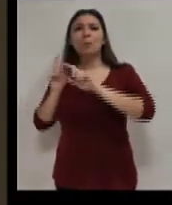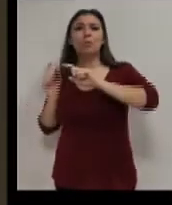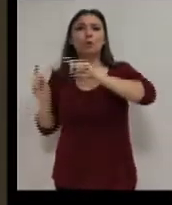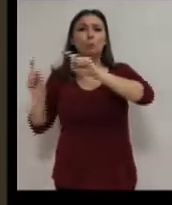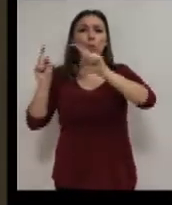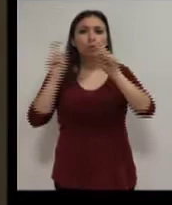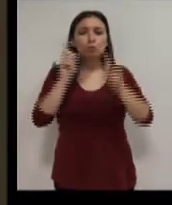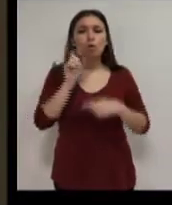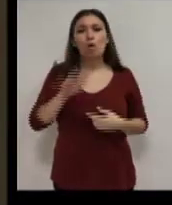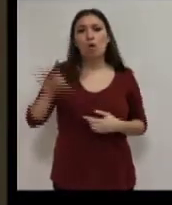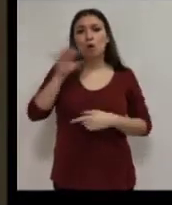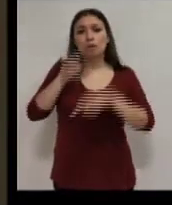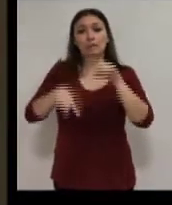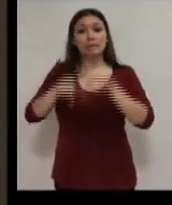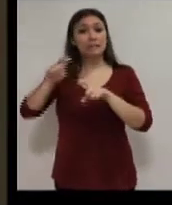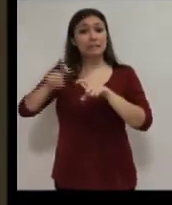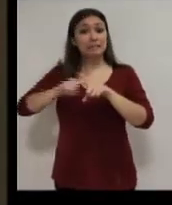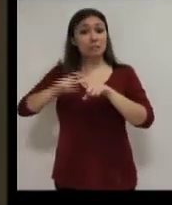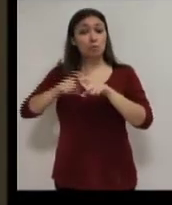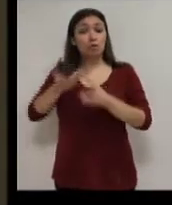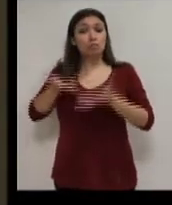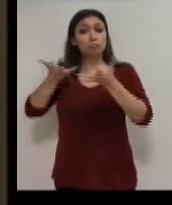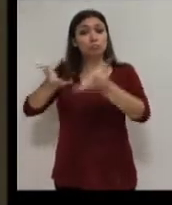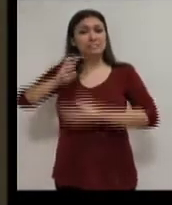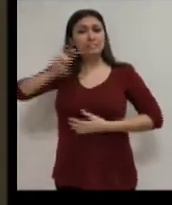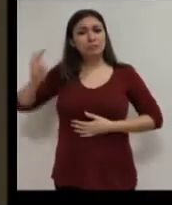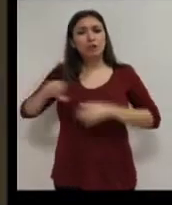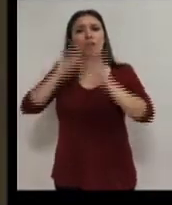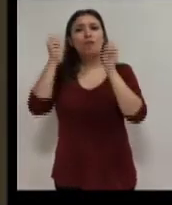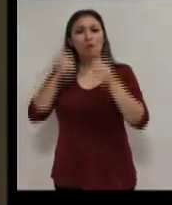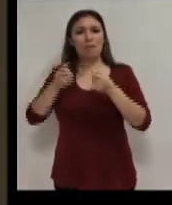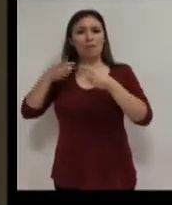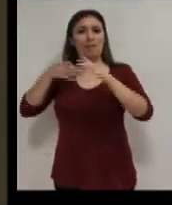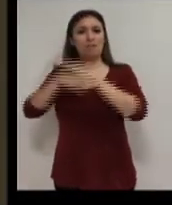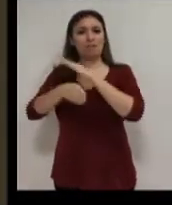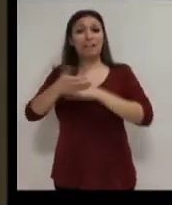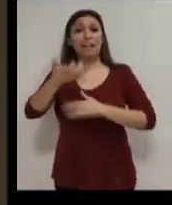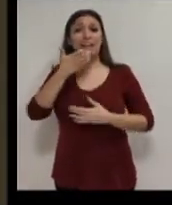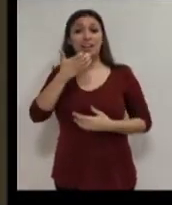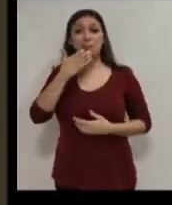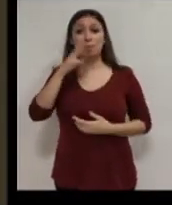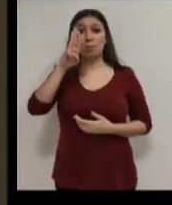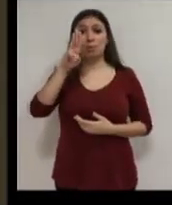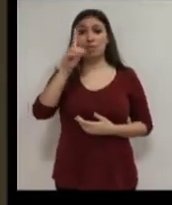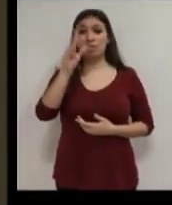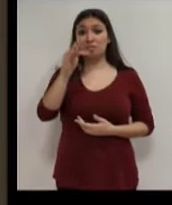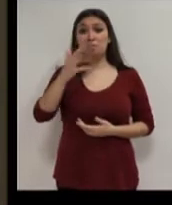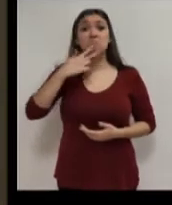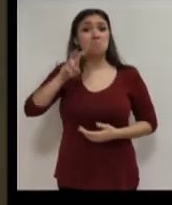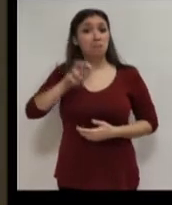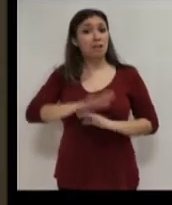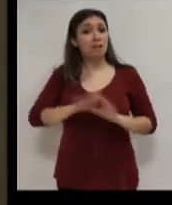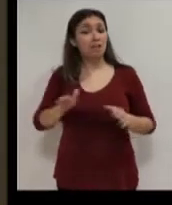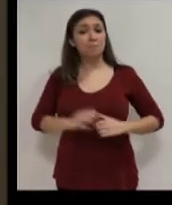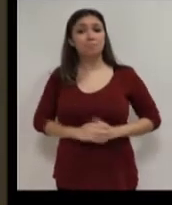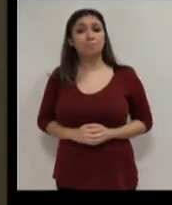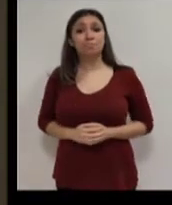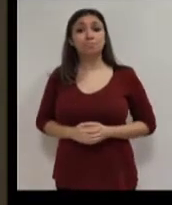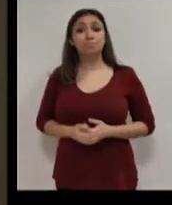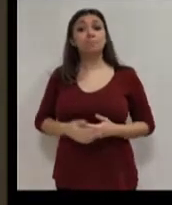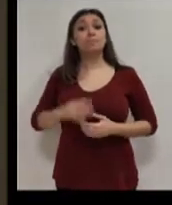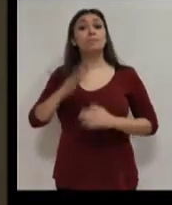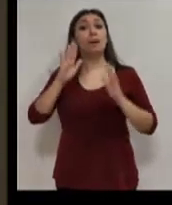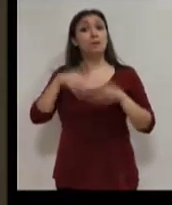programas, circuitos o distintos tipos de ofertas en formatos accesibles, que muchas veces puede ser simplemente un PDF.